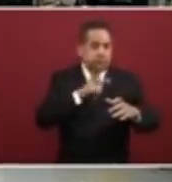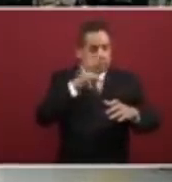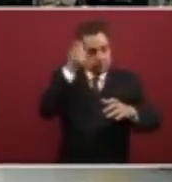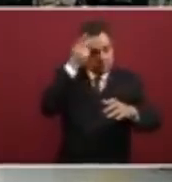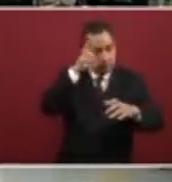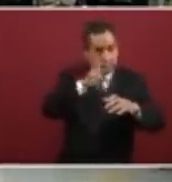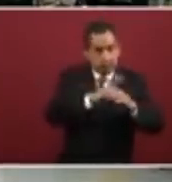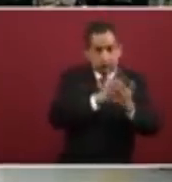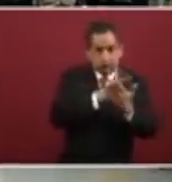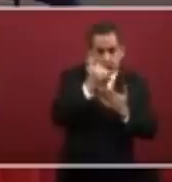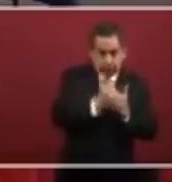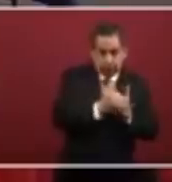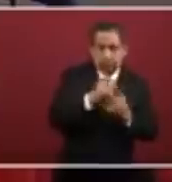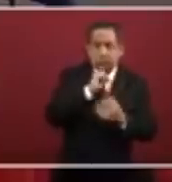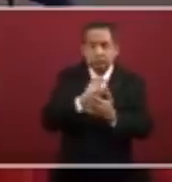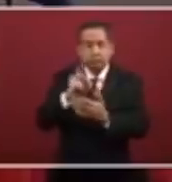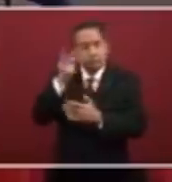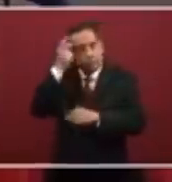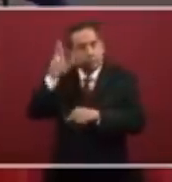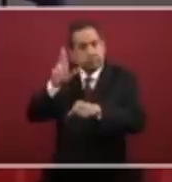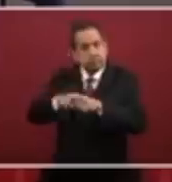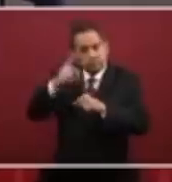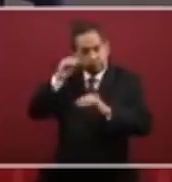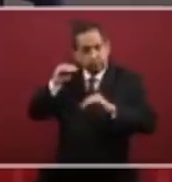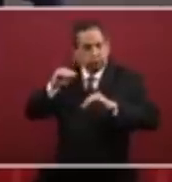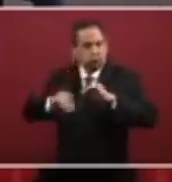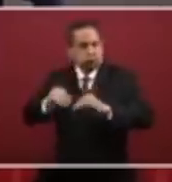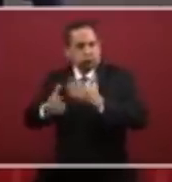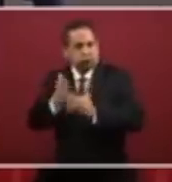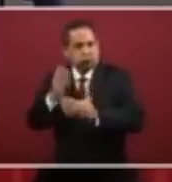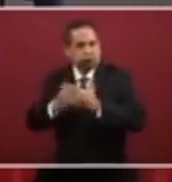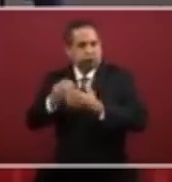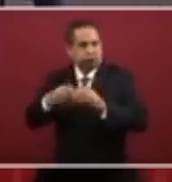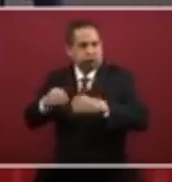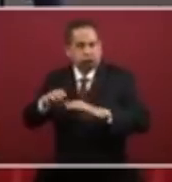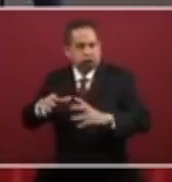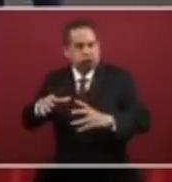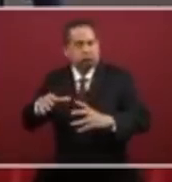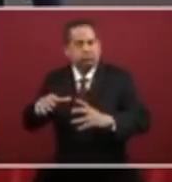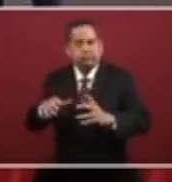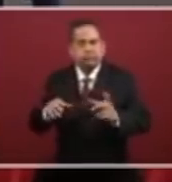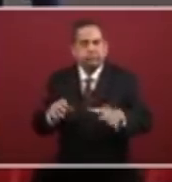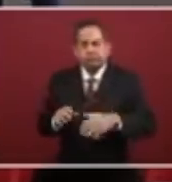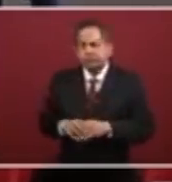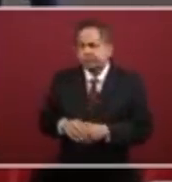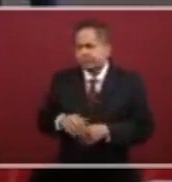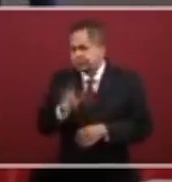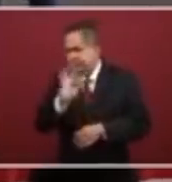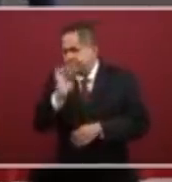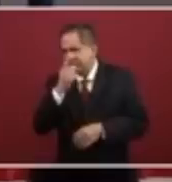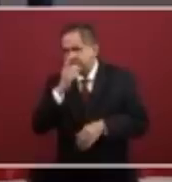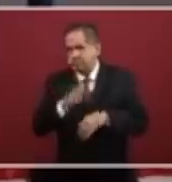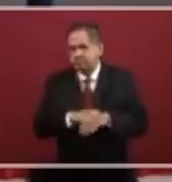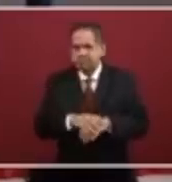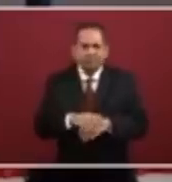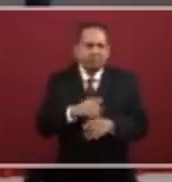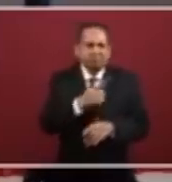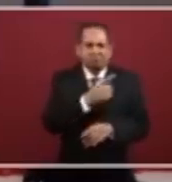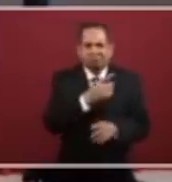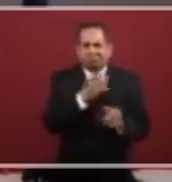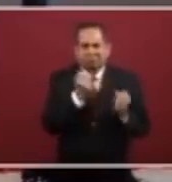Sí. En este caso, pues estamos hablando posiblemente de decenas o cientos de